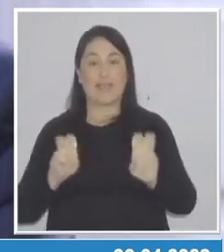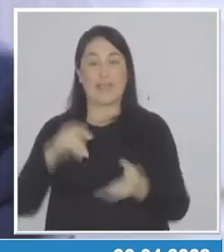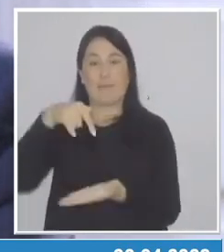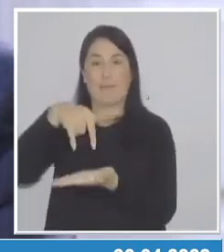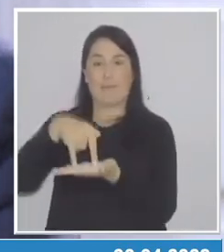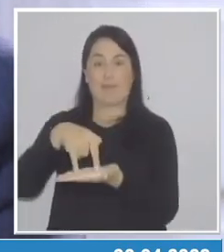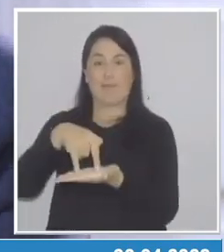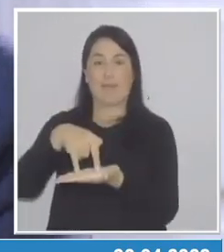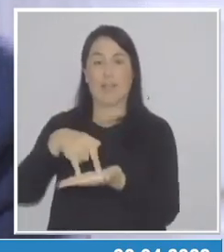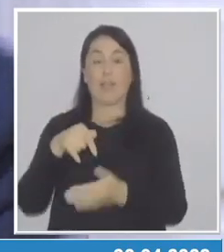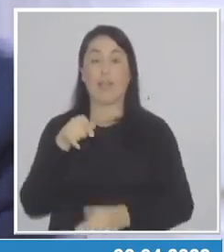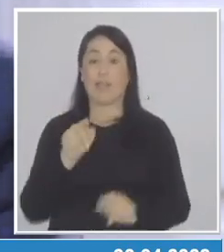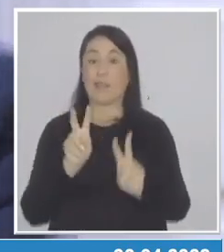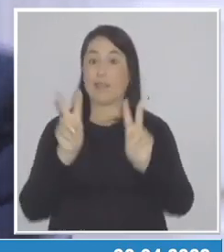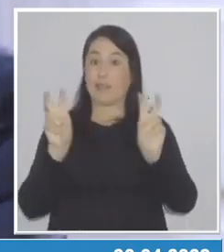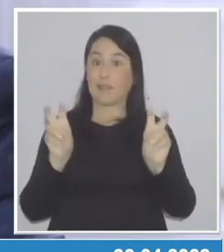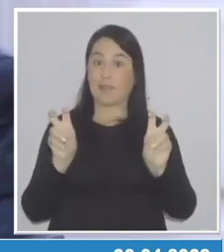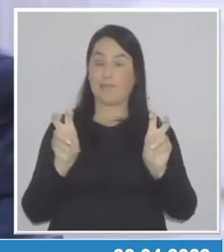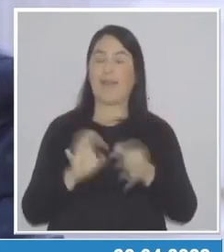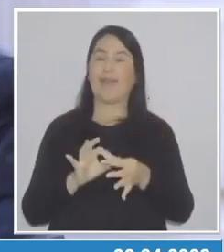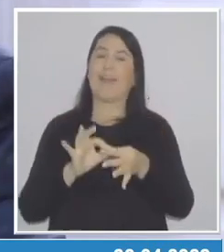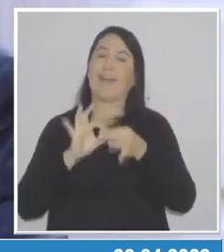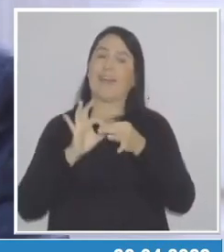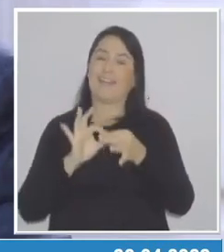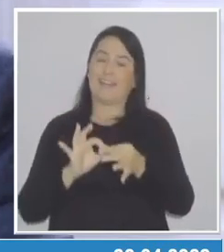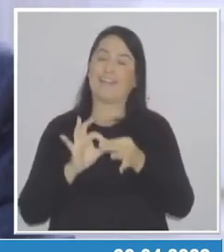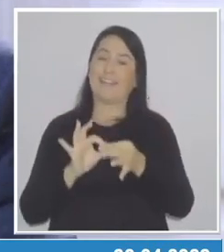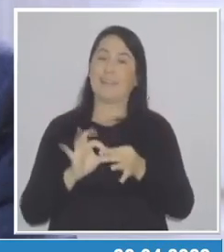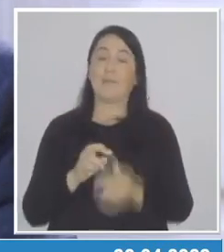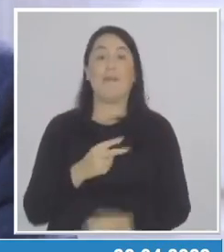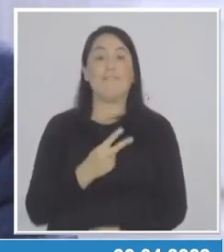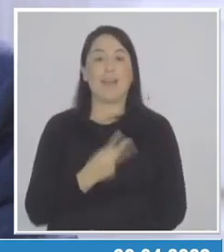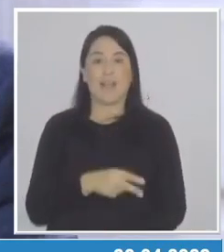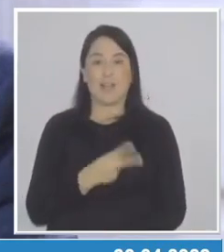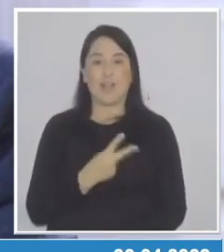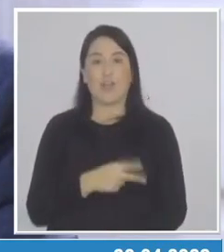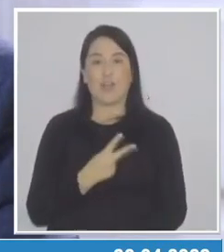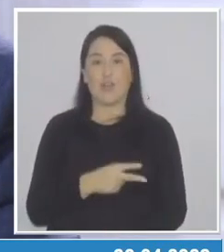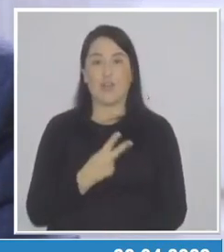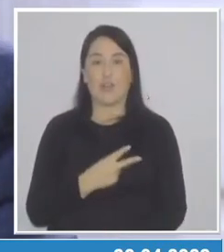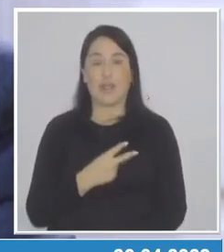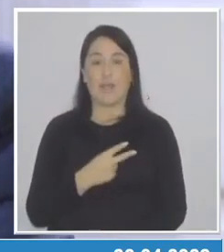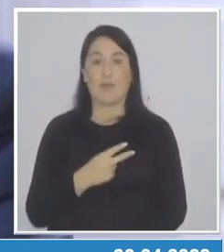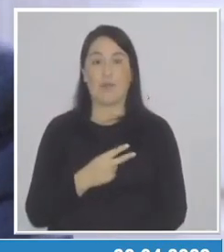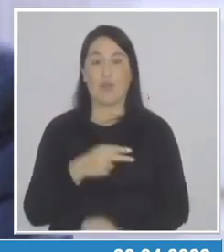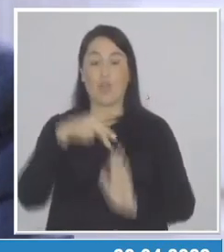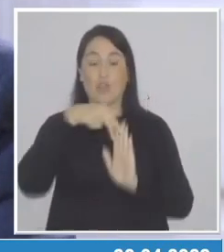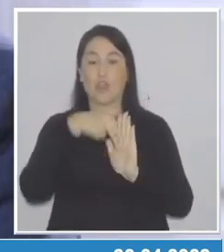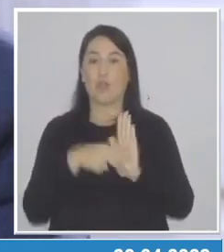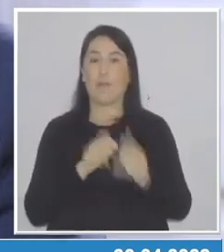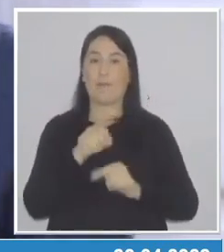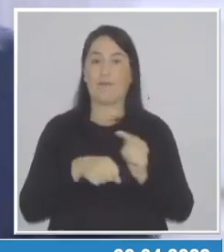este aspecto, agradecemos y valoramos la norma aprobada en general.